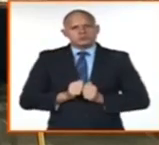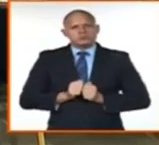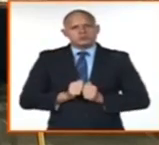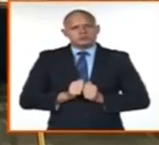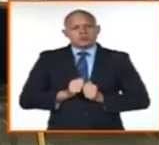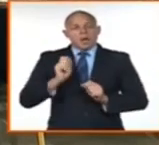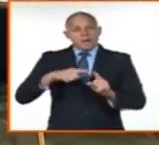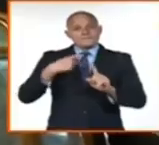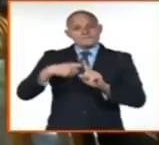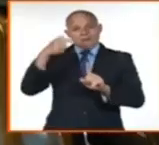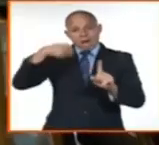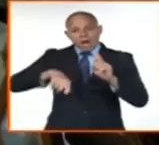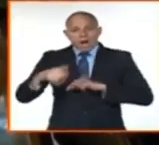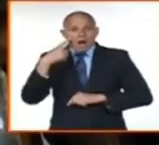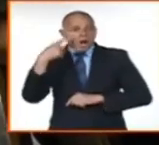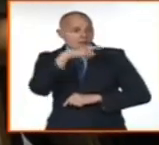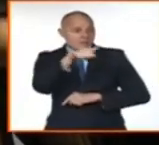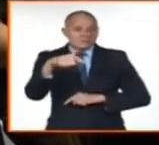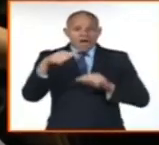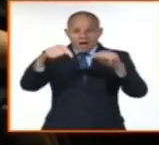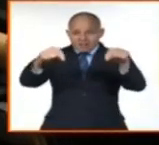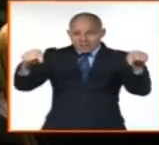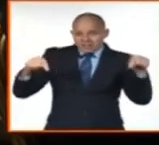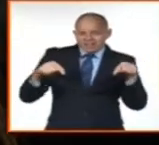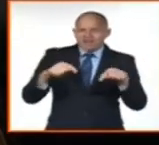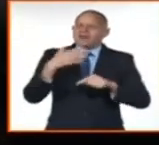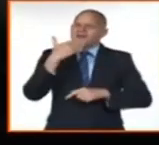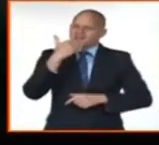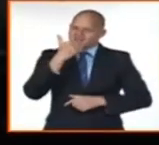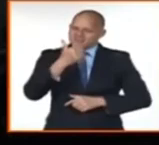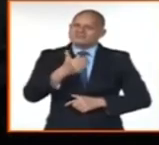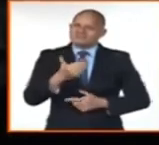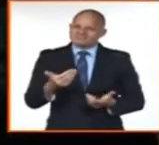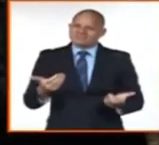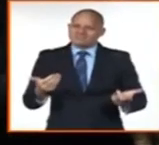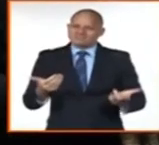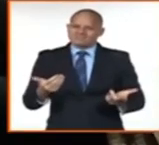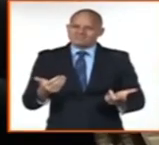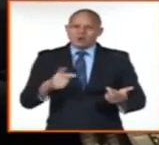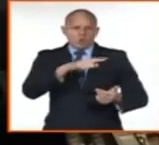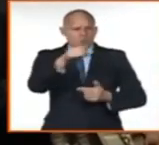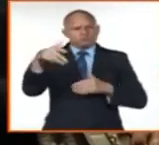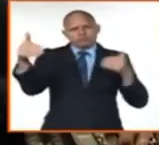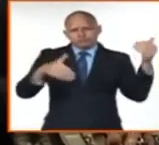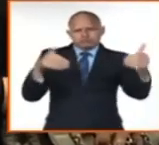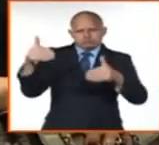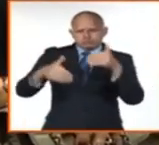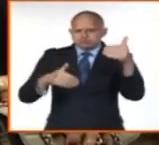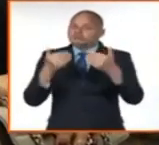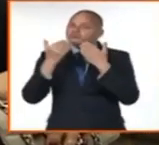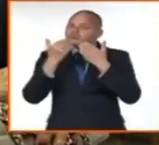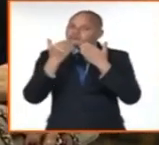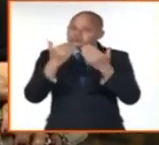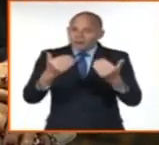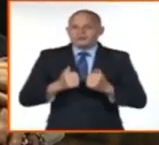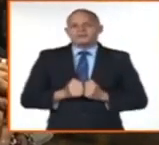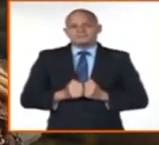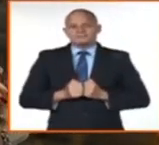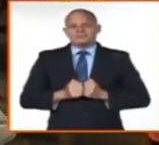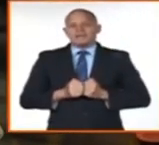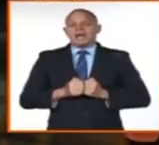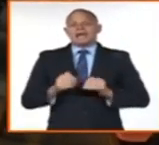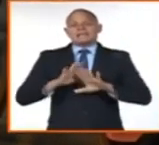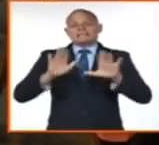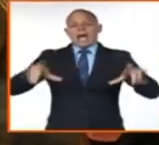gala con la presencia de ustedes. Es muy significativa esa participación, porque precisamente nosotros estábamos celebrando el